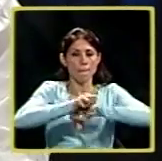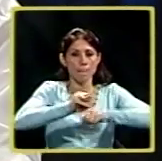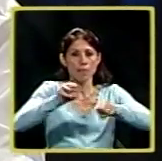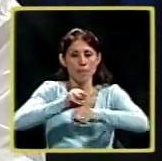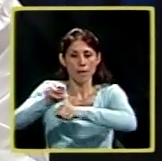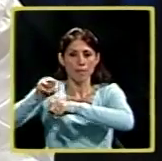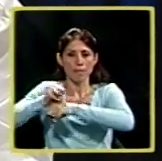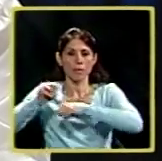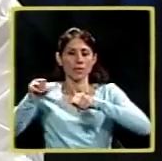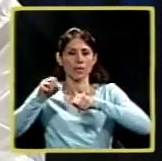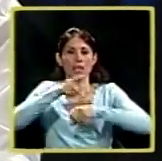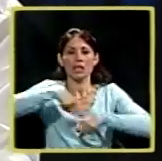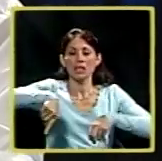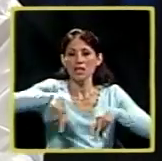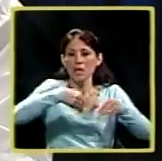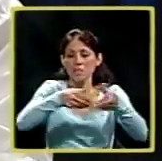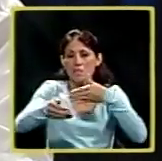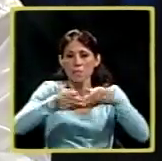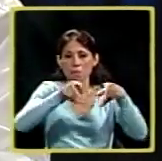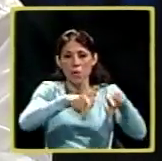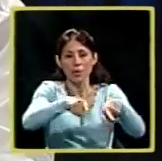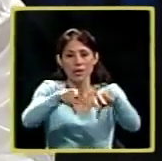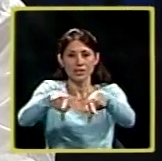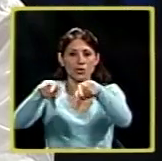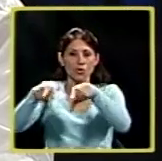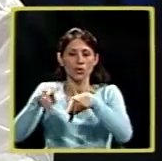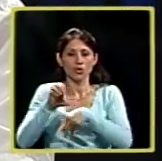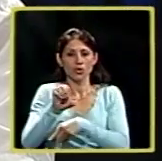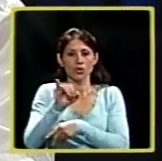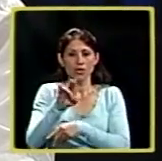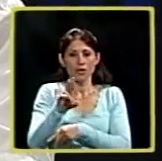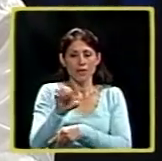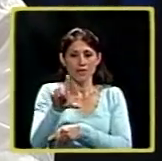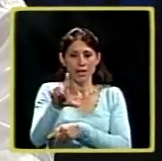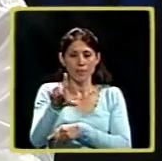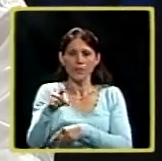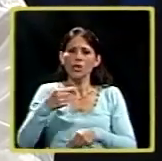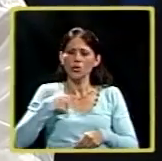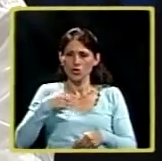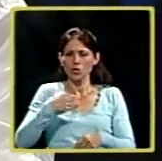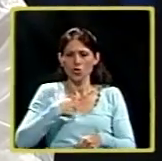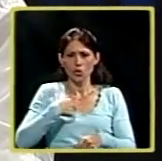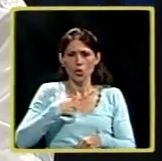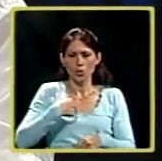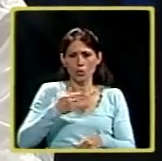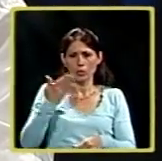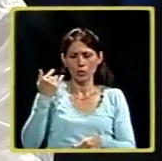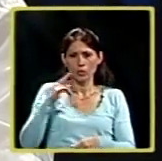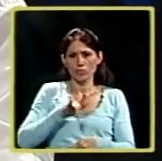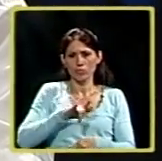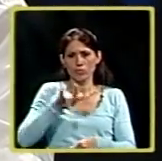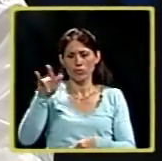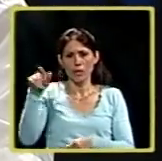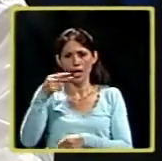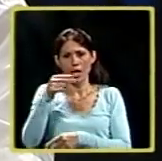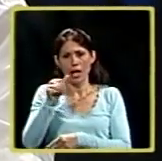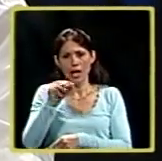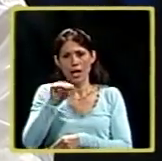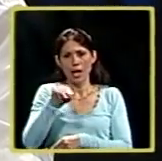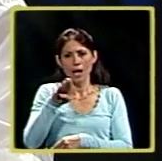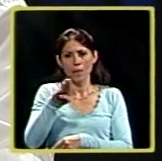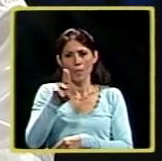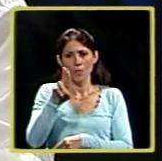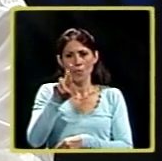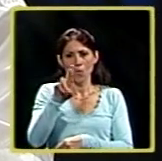bombardeos masivos de la población civil. Yo tengo muy presente en una visita aquí a Hamburgo, ver